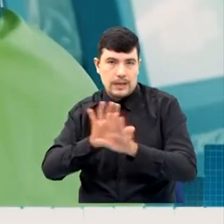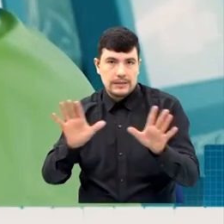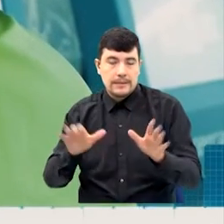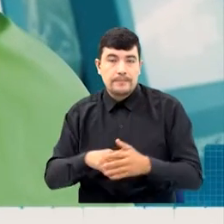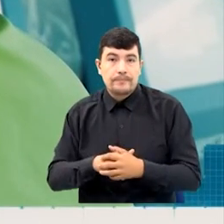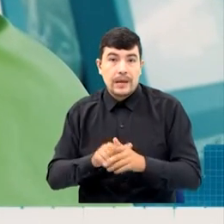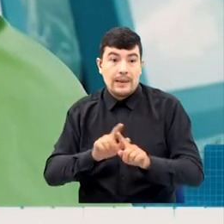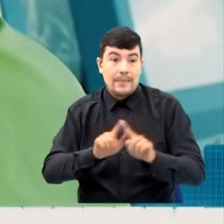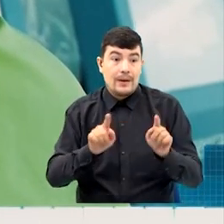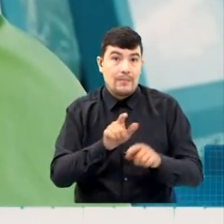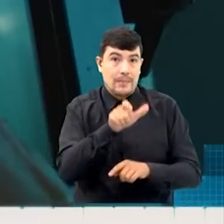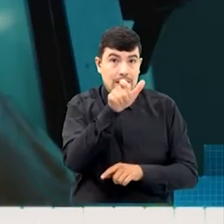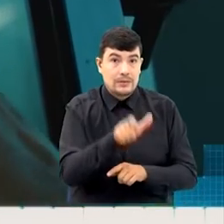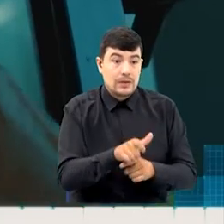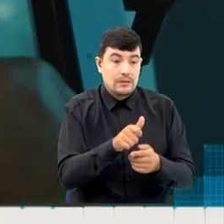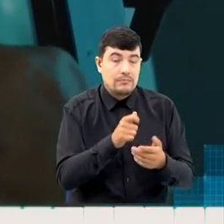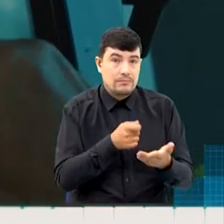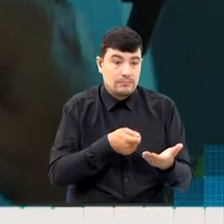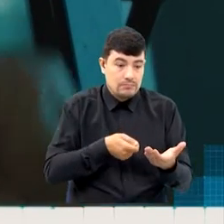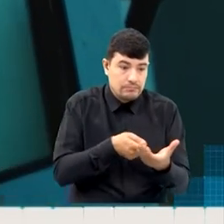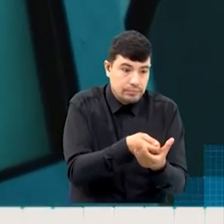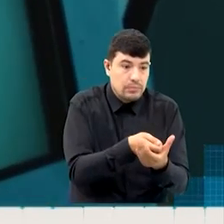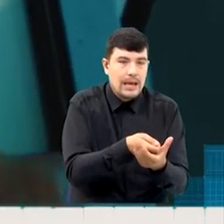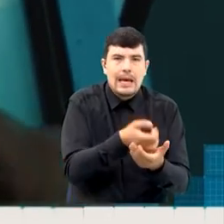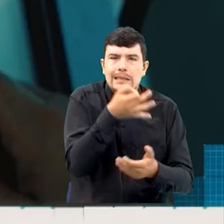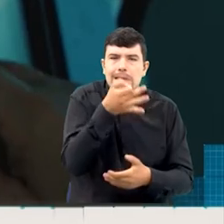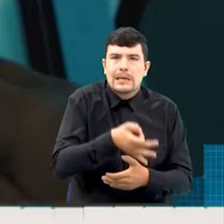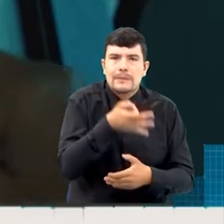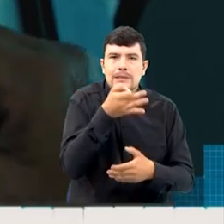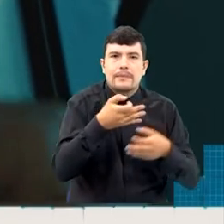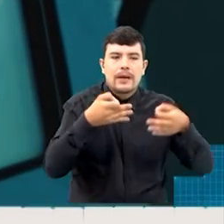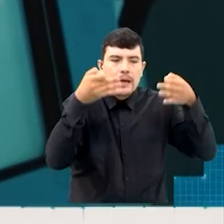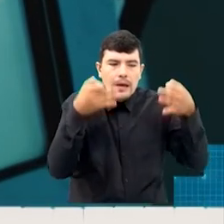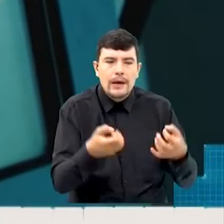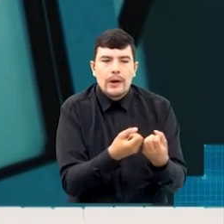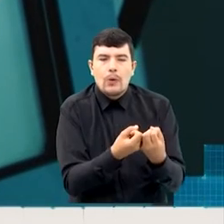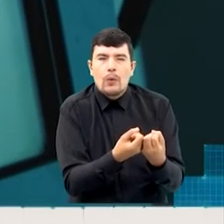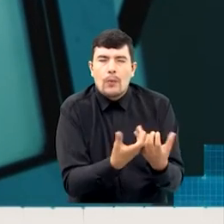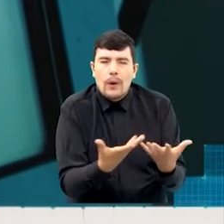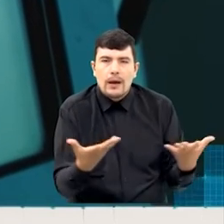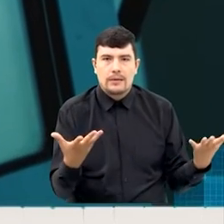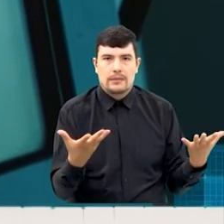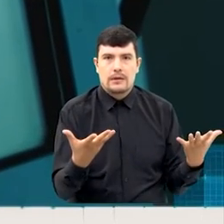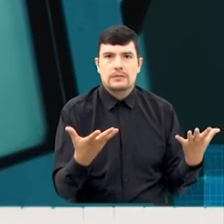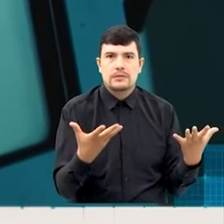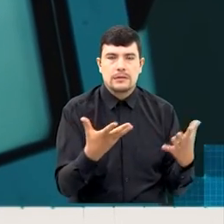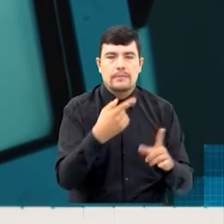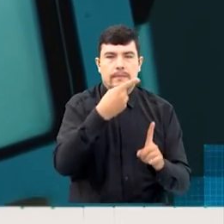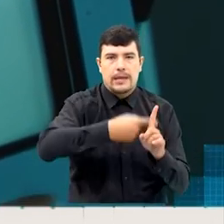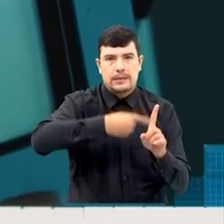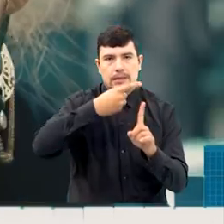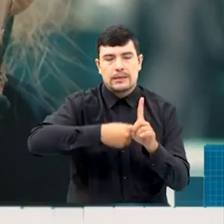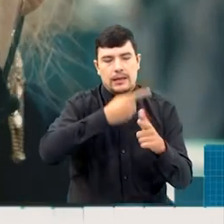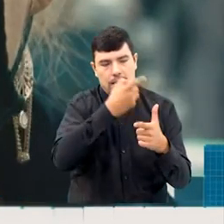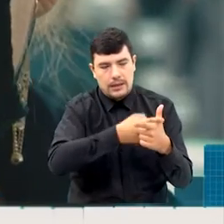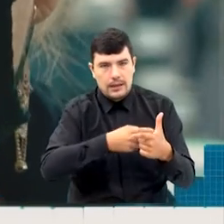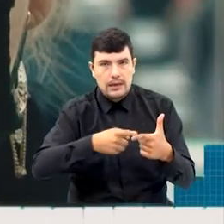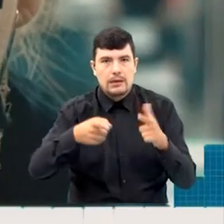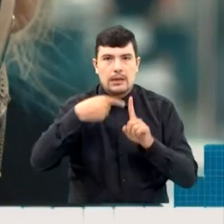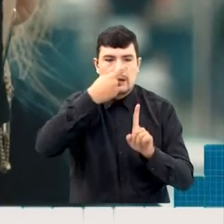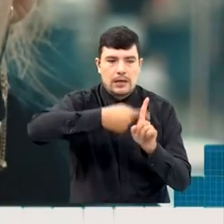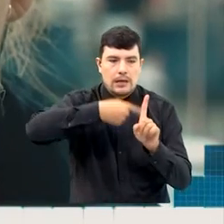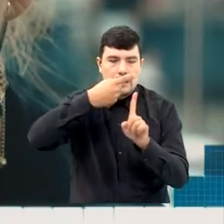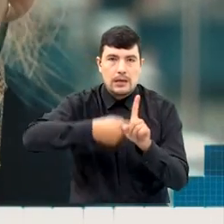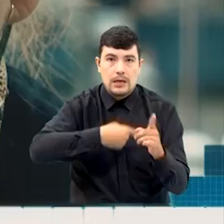usuario inserta su tarjeta con el chip, siempre le va a pedir la confirmación de a cuántas cuotas desea diferir, y como soporte al usuario se